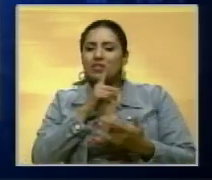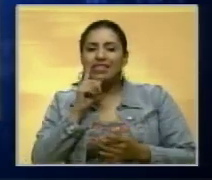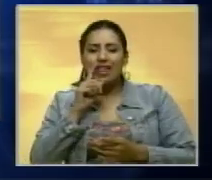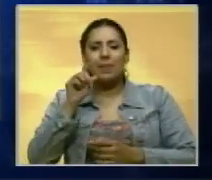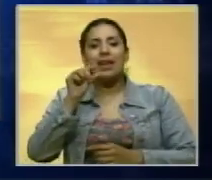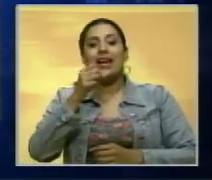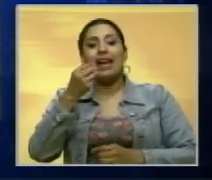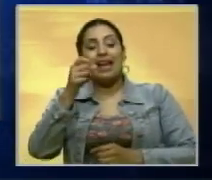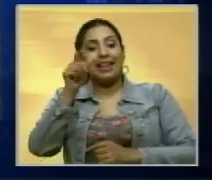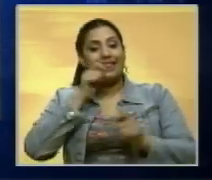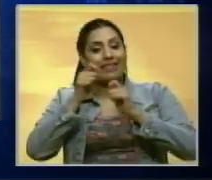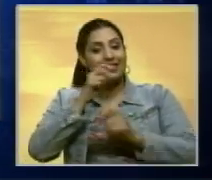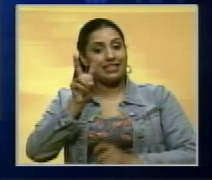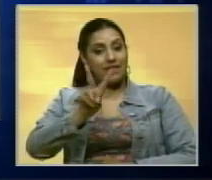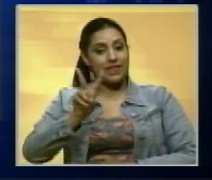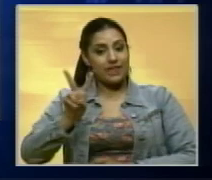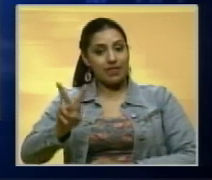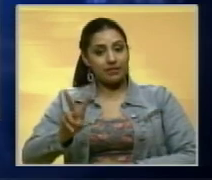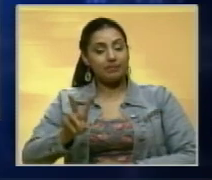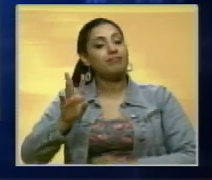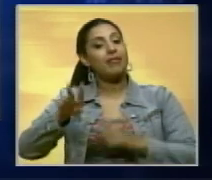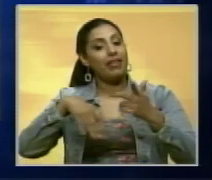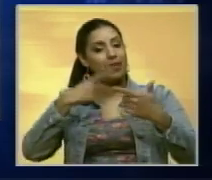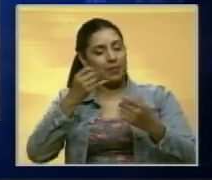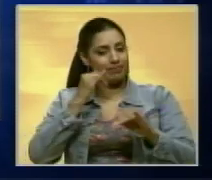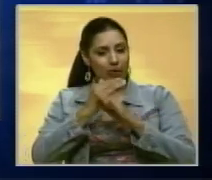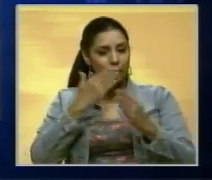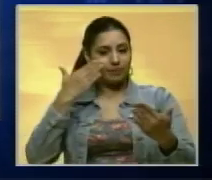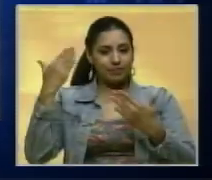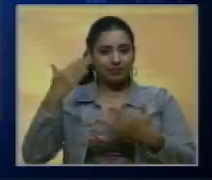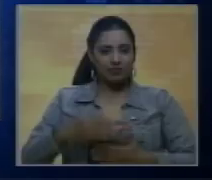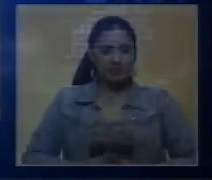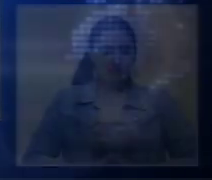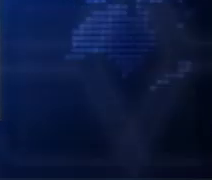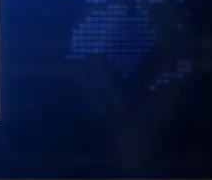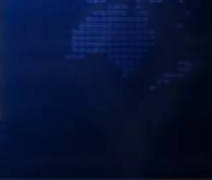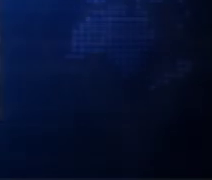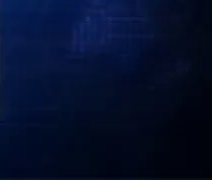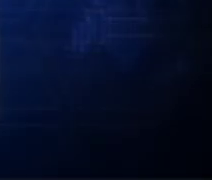la etiqueta Entrevista BB. Así es, ya venimos.